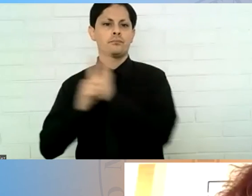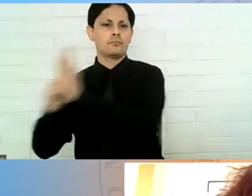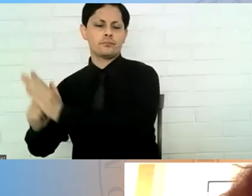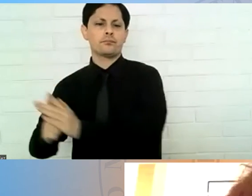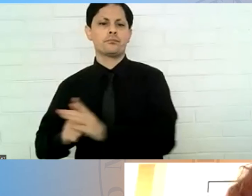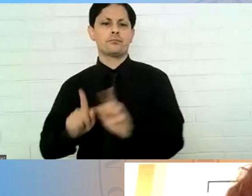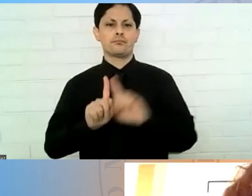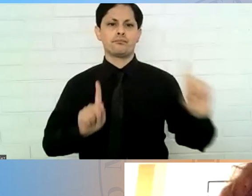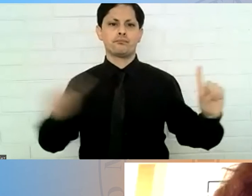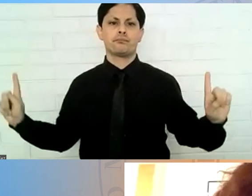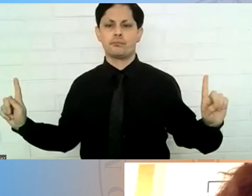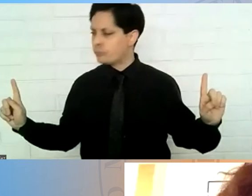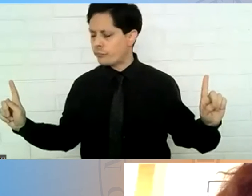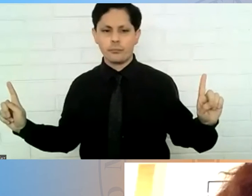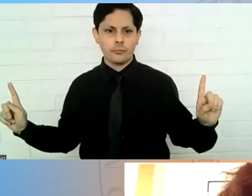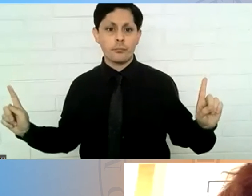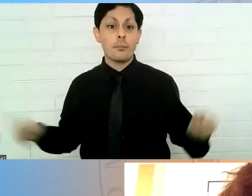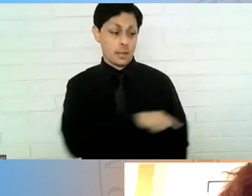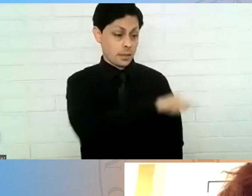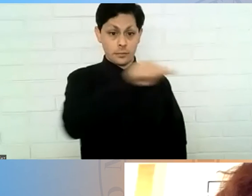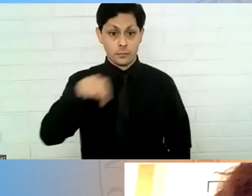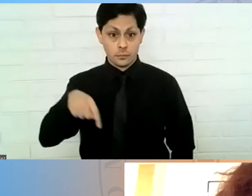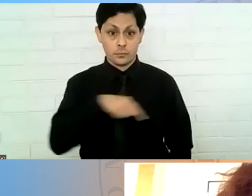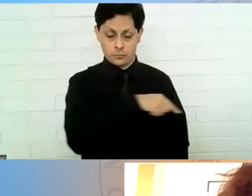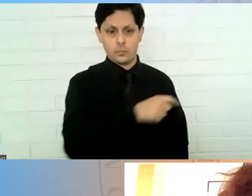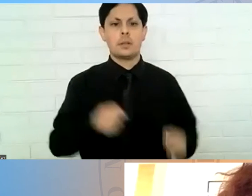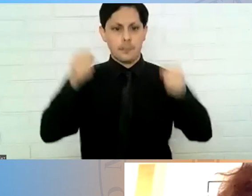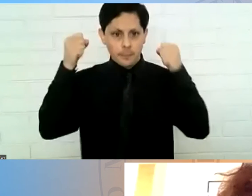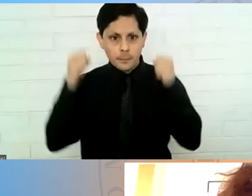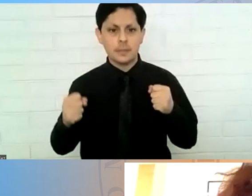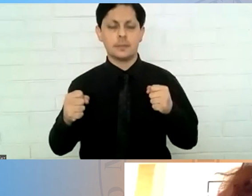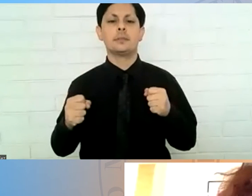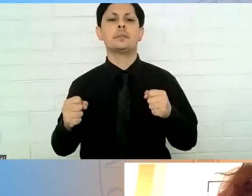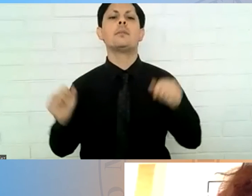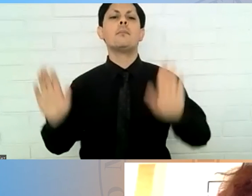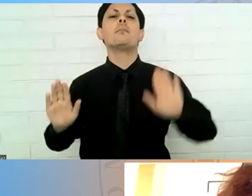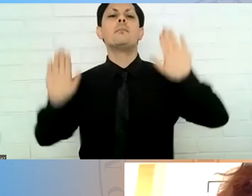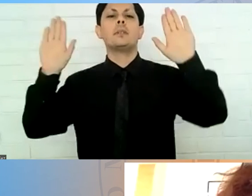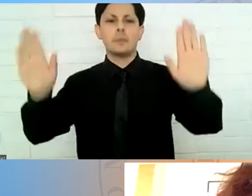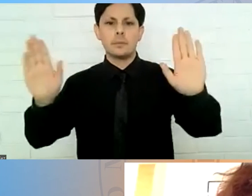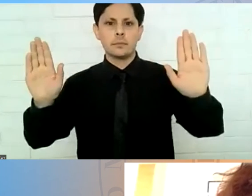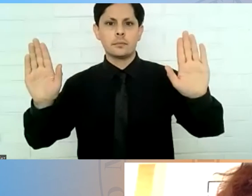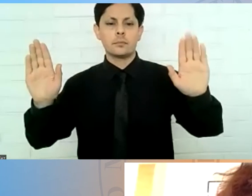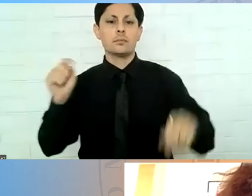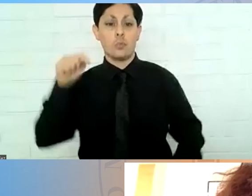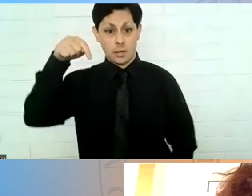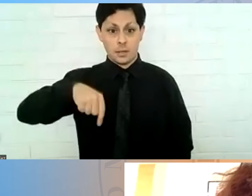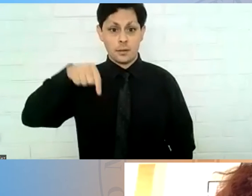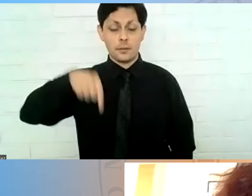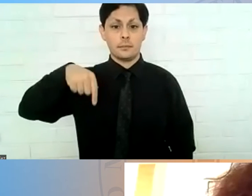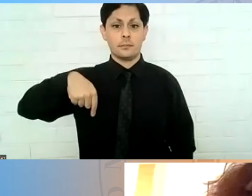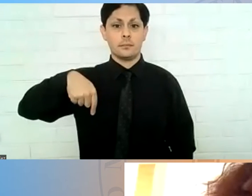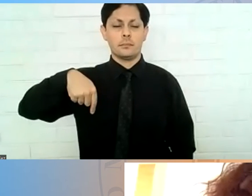son capaces hoy día, ¿no es cierto?, de plantearlo. Entonces, siento yo que hoy día estamos en un momento